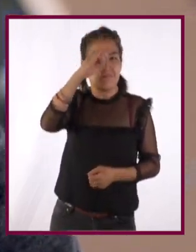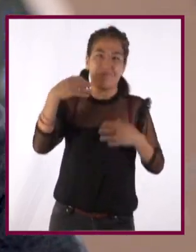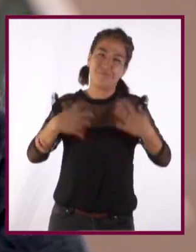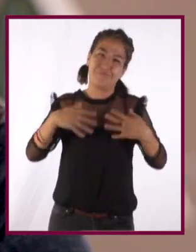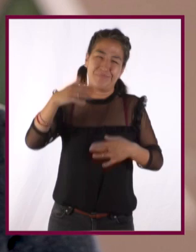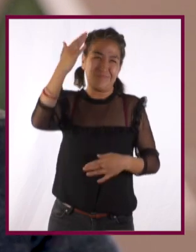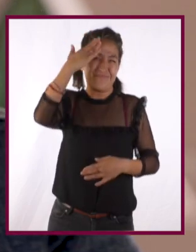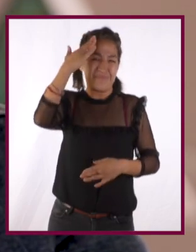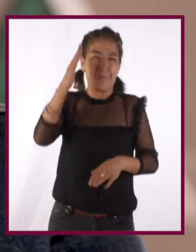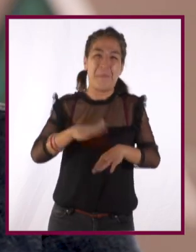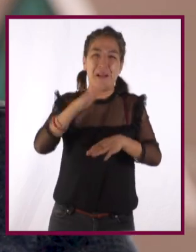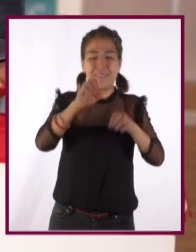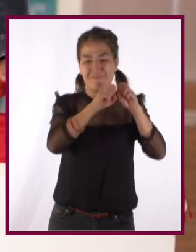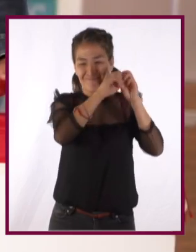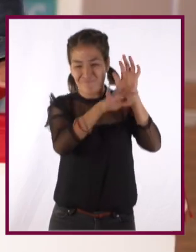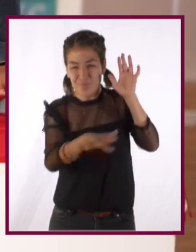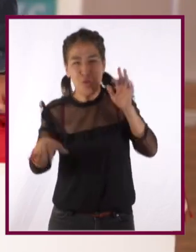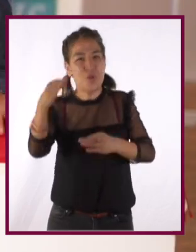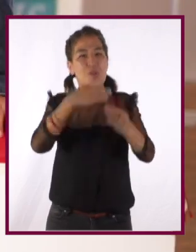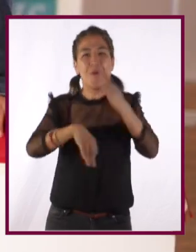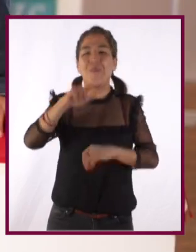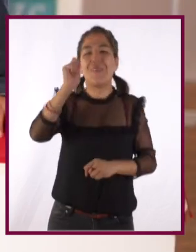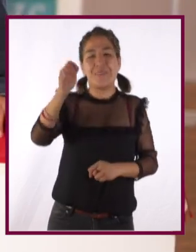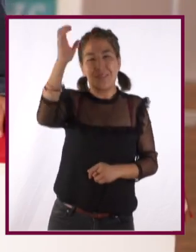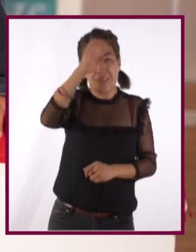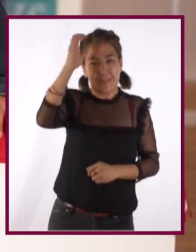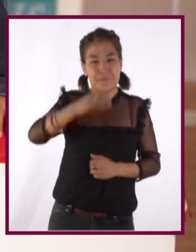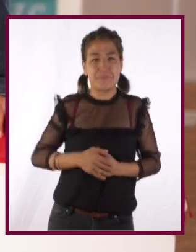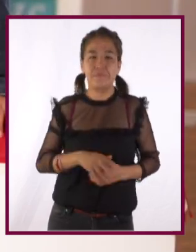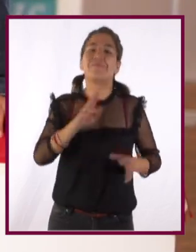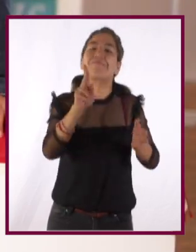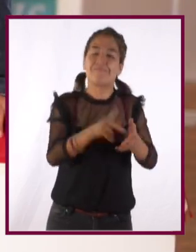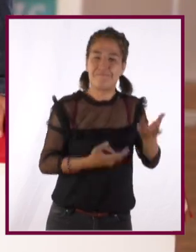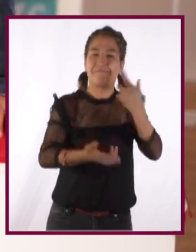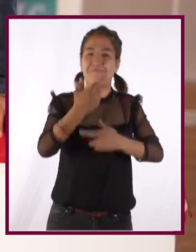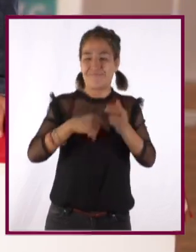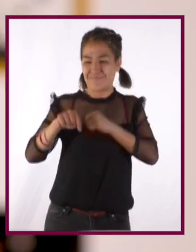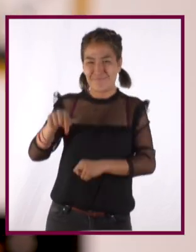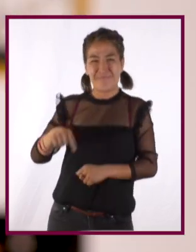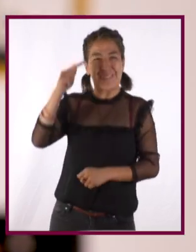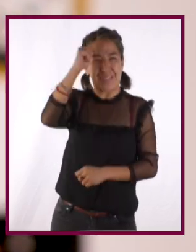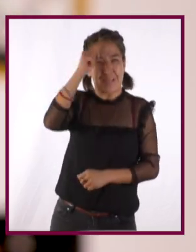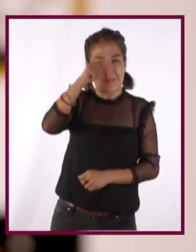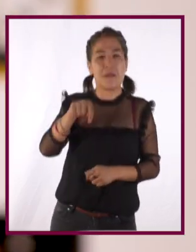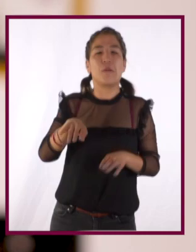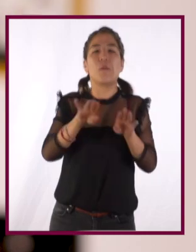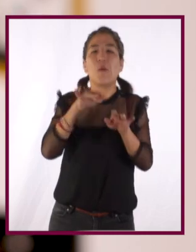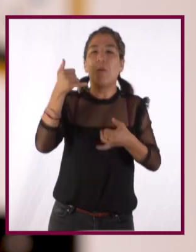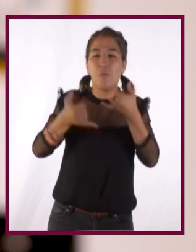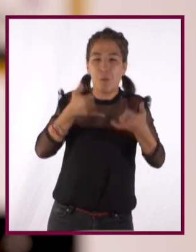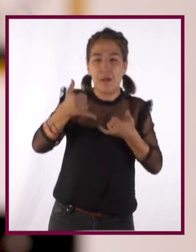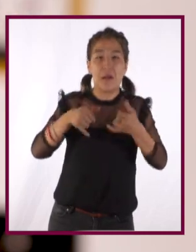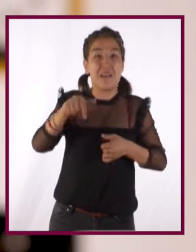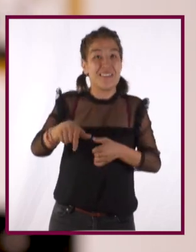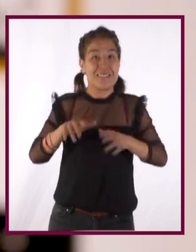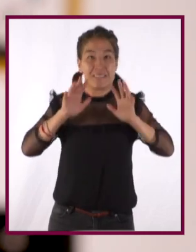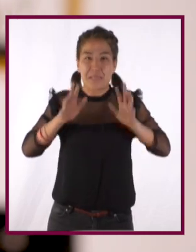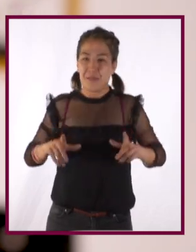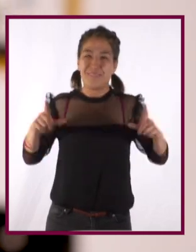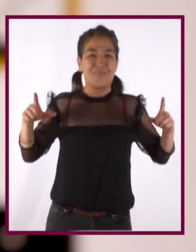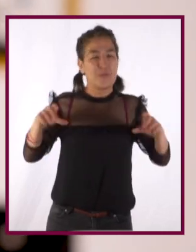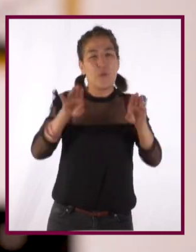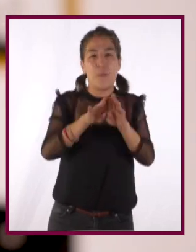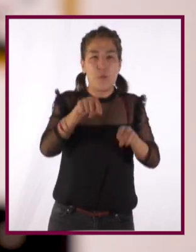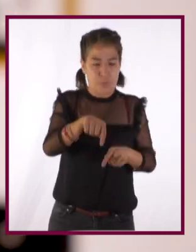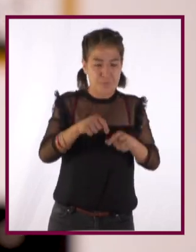la raíz de todas las ciencias. Y regresando a la teoría de juegos y de los grafos, al final cuando se acaban las posibilidades de